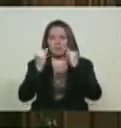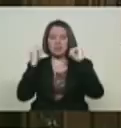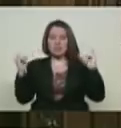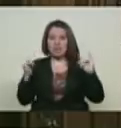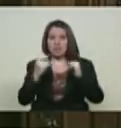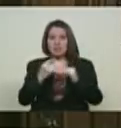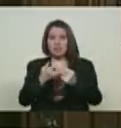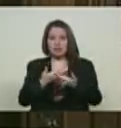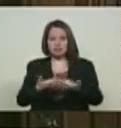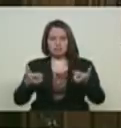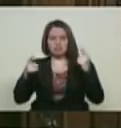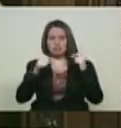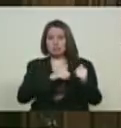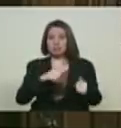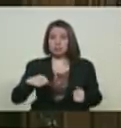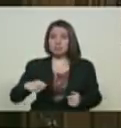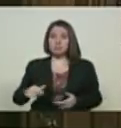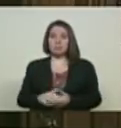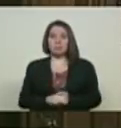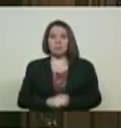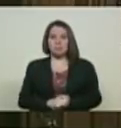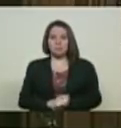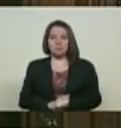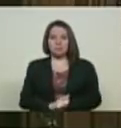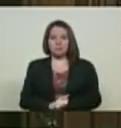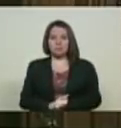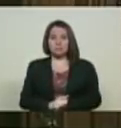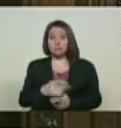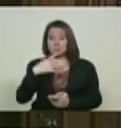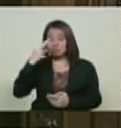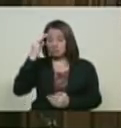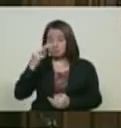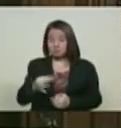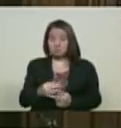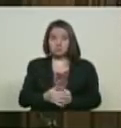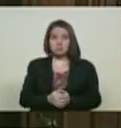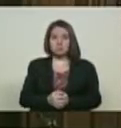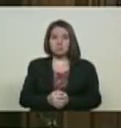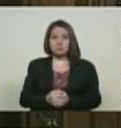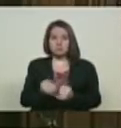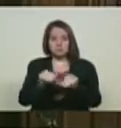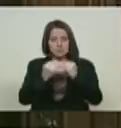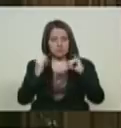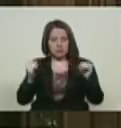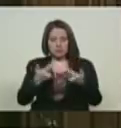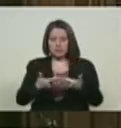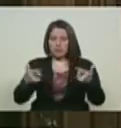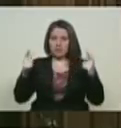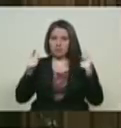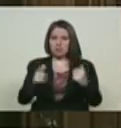hoy lo somos más que nunca. Yo creo en eso, una nación soberana, independiente, libre,